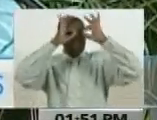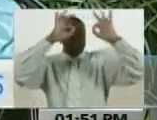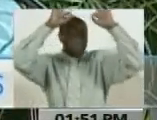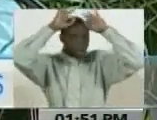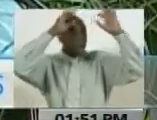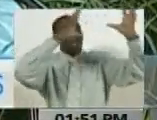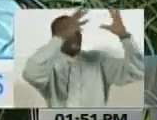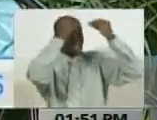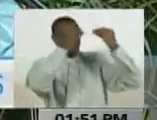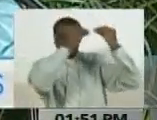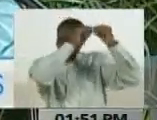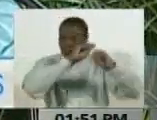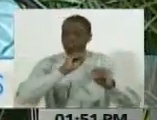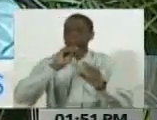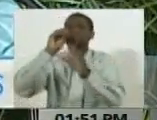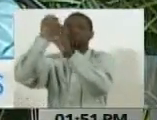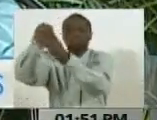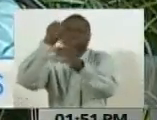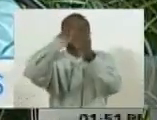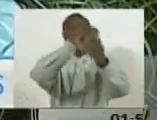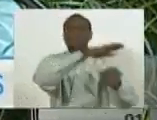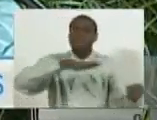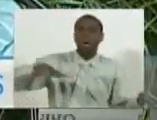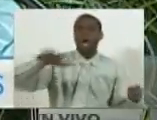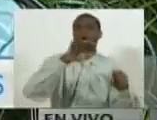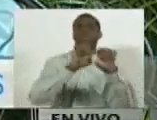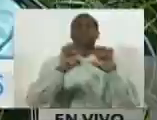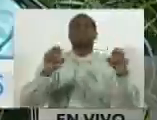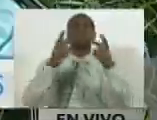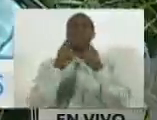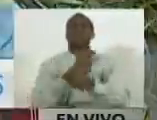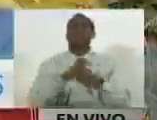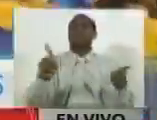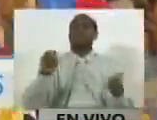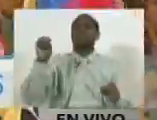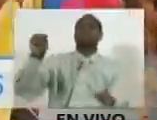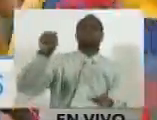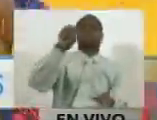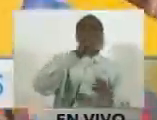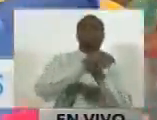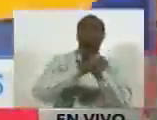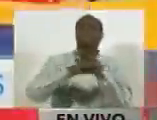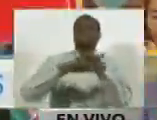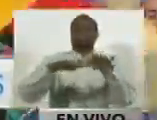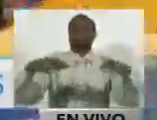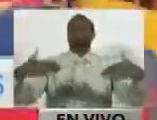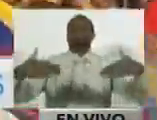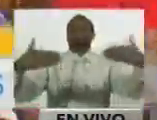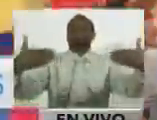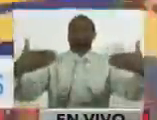que prime en las aulas de clase de la educación pública venezolana a través